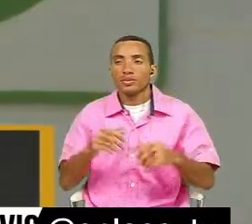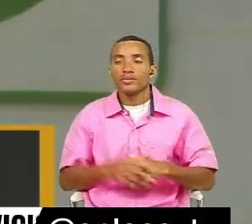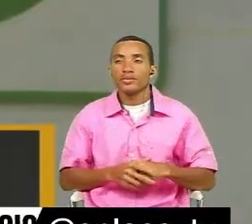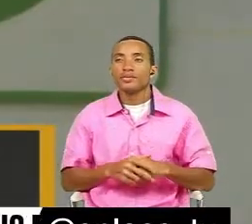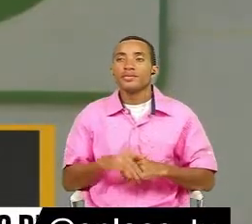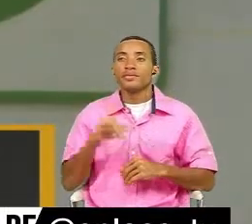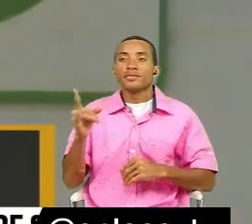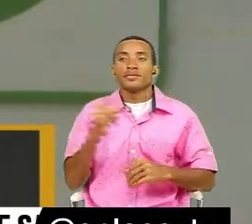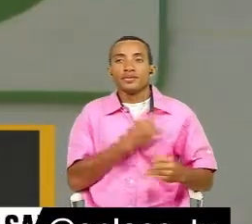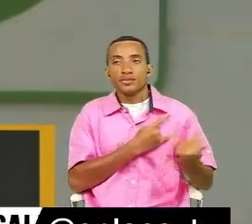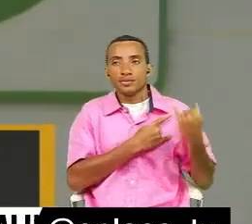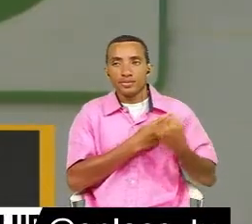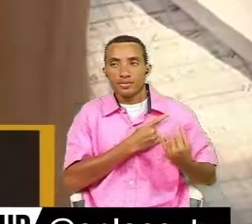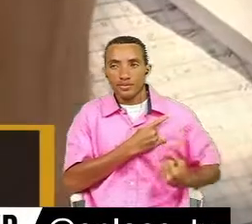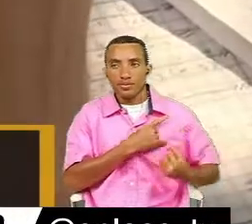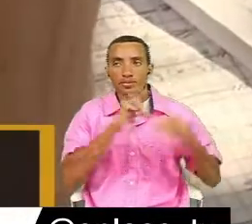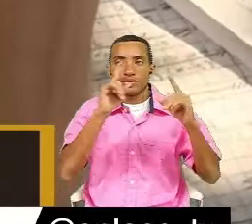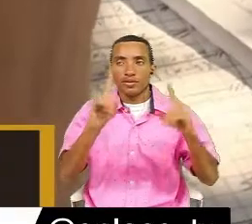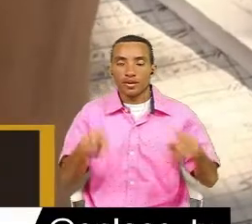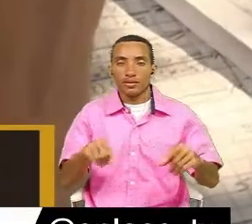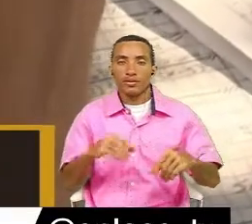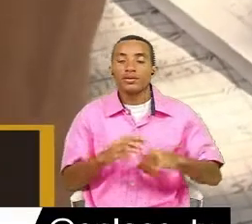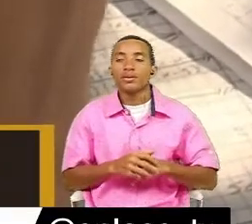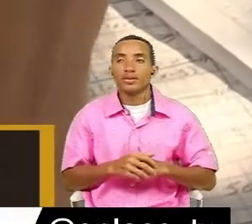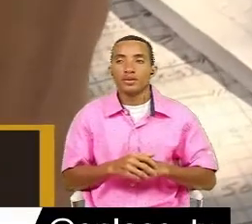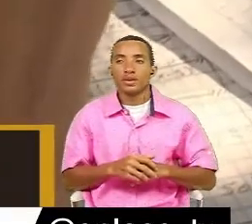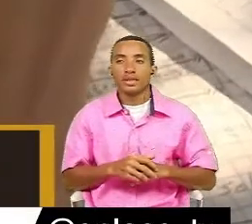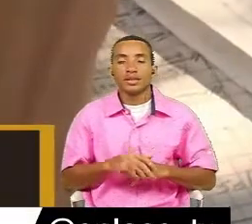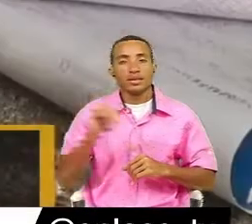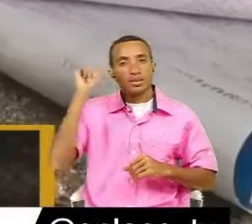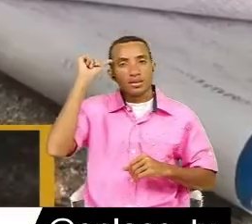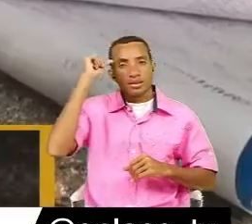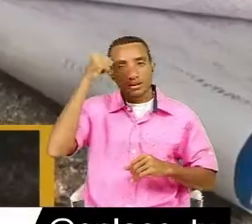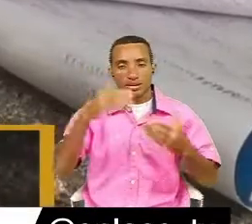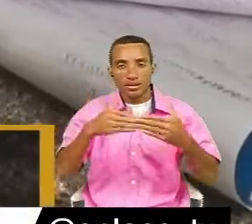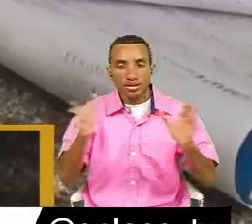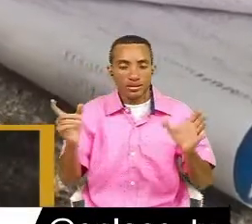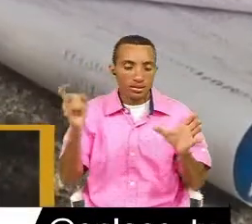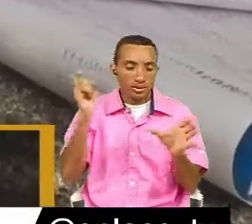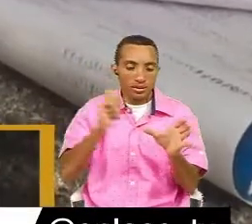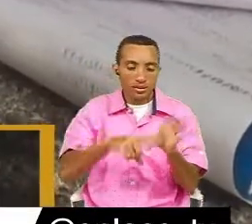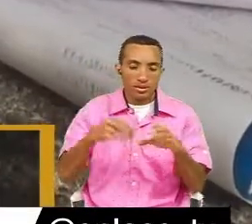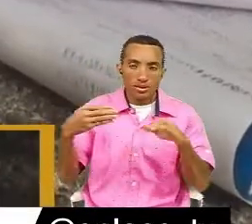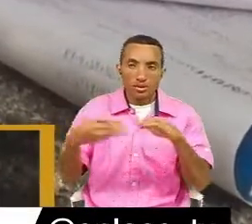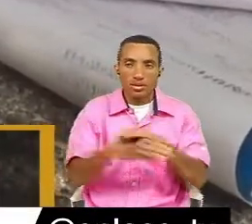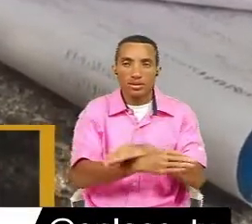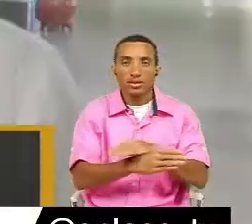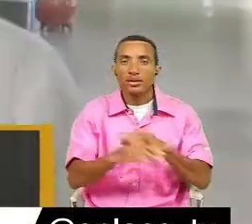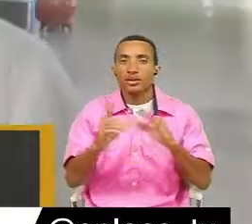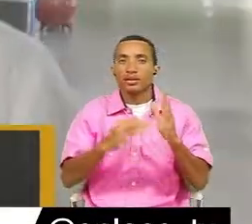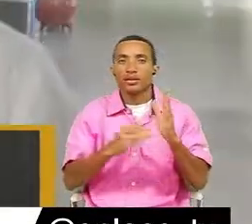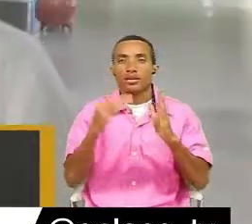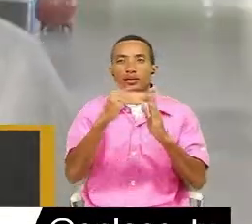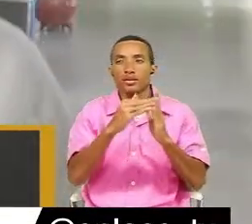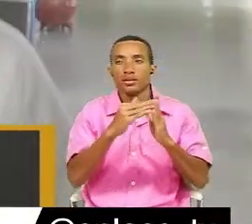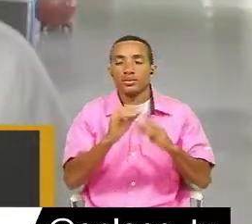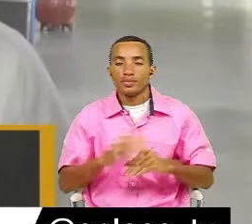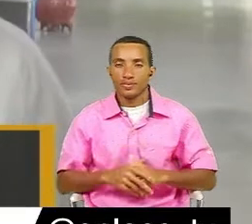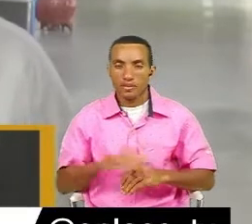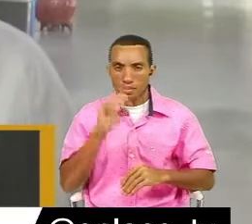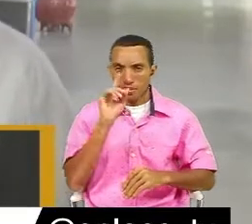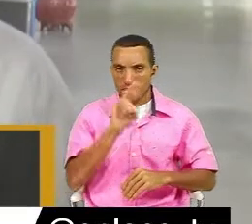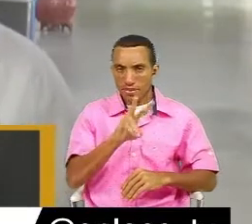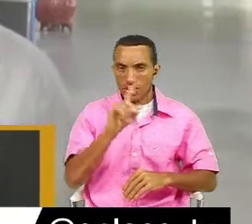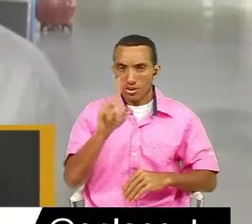la Universidad Industrial de Santander en Barranca Bermeja ha recordado que tiene abierto el periodo de inscripciones para el nivel introductorio. Este 21 de